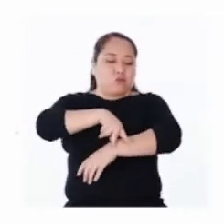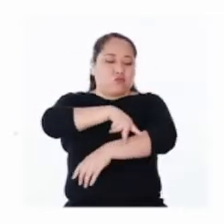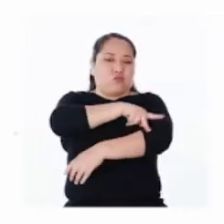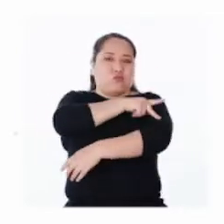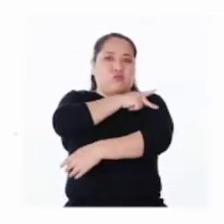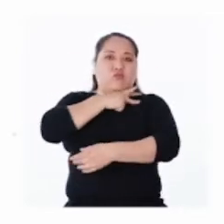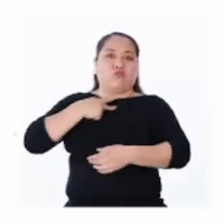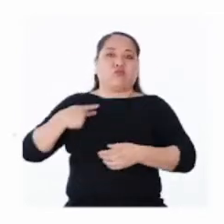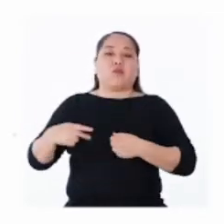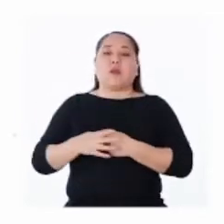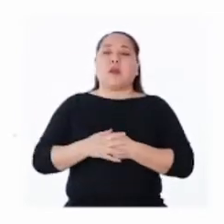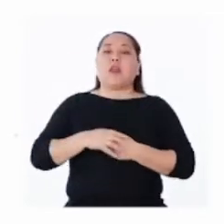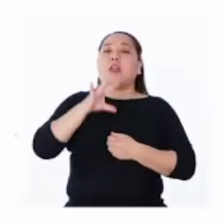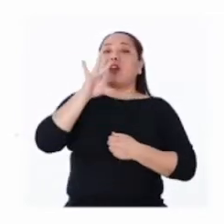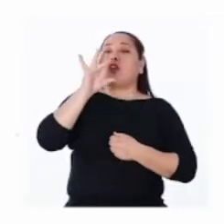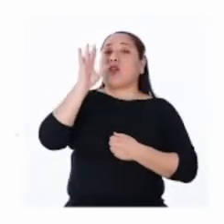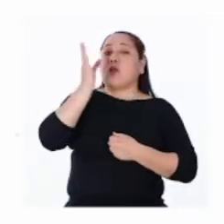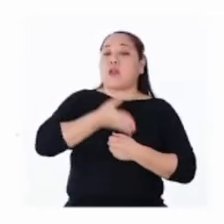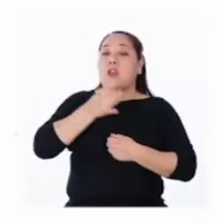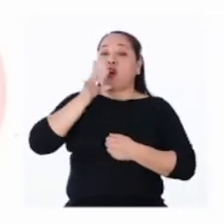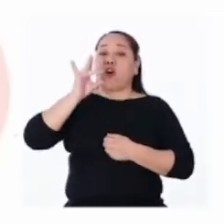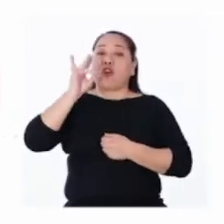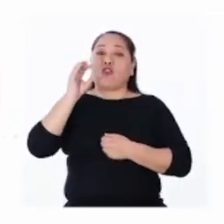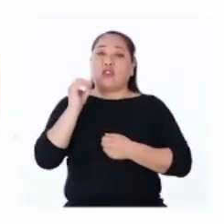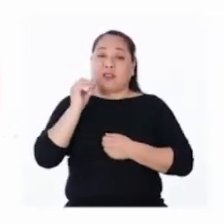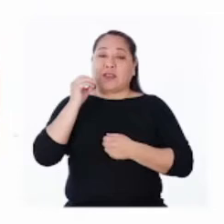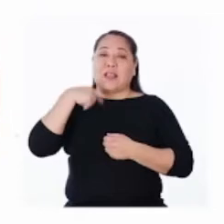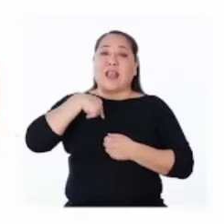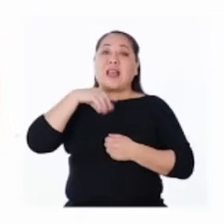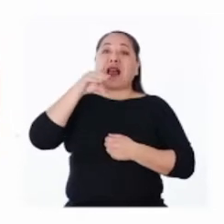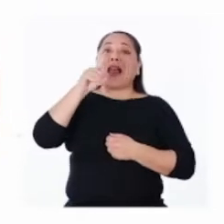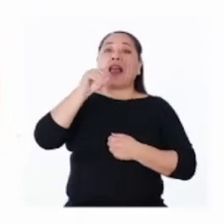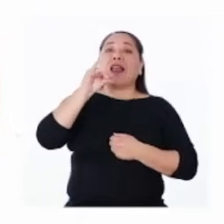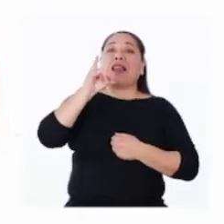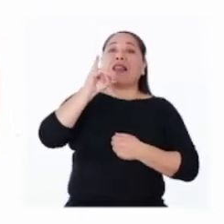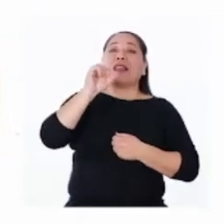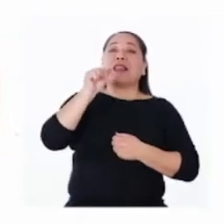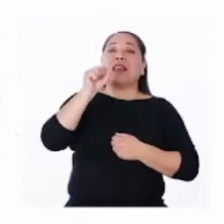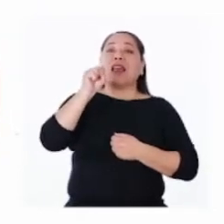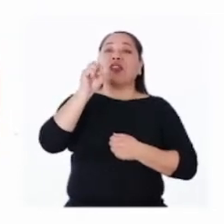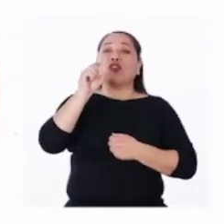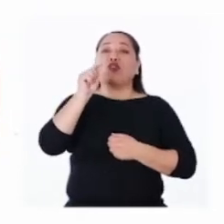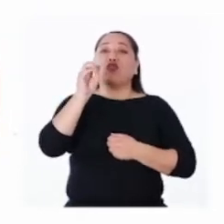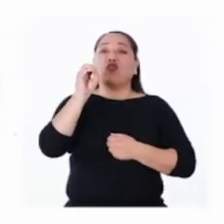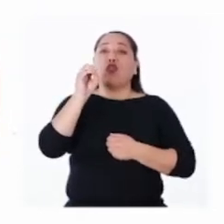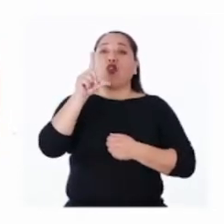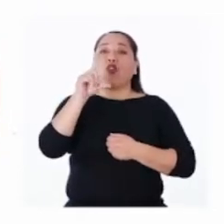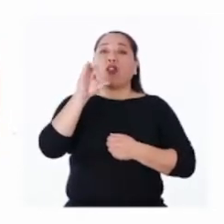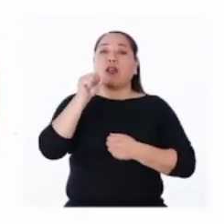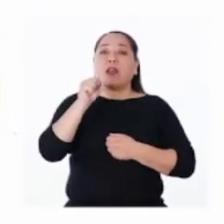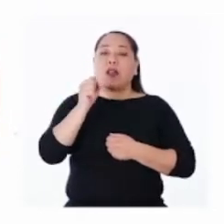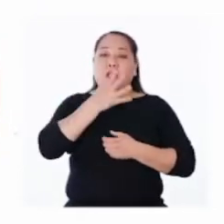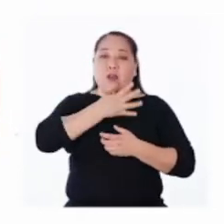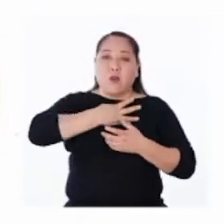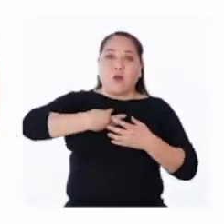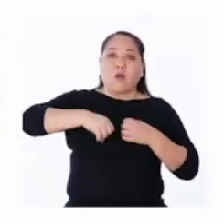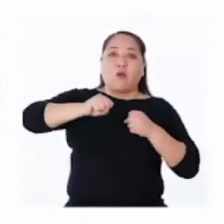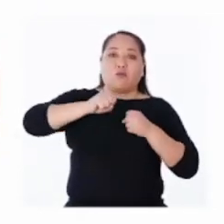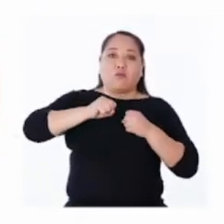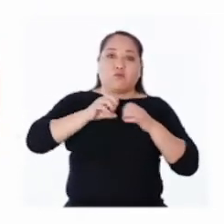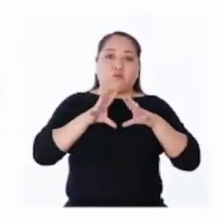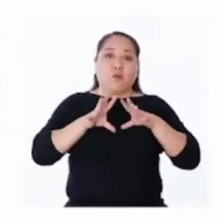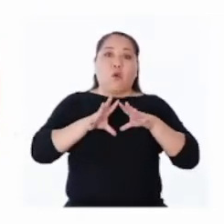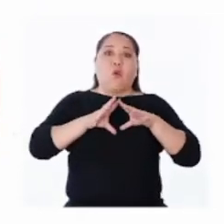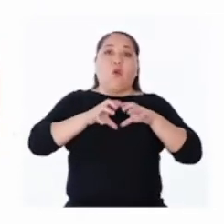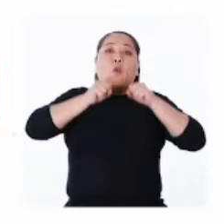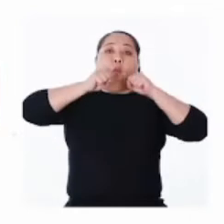sanguíneos. Y la segunda cifra, 80, denota la presión arterial diastólica, que es la presión entre los latidos cuando